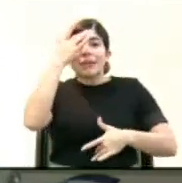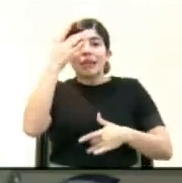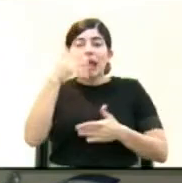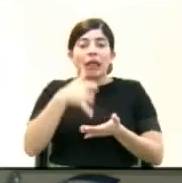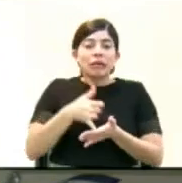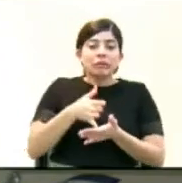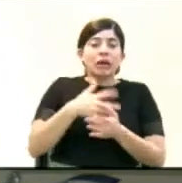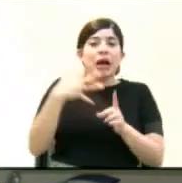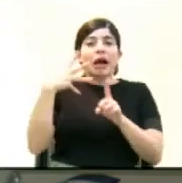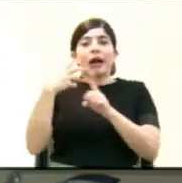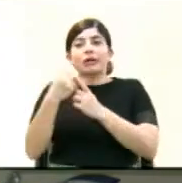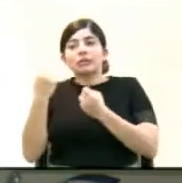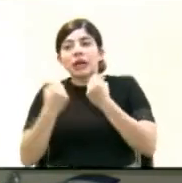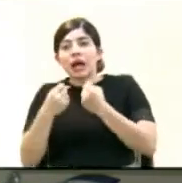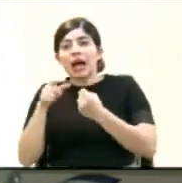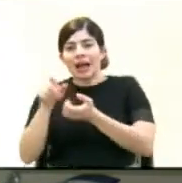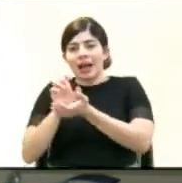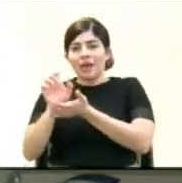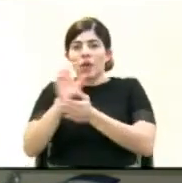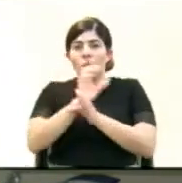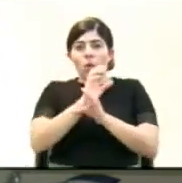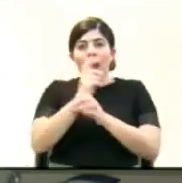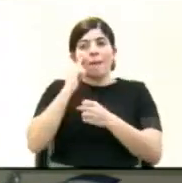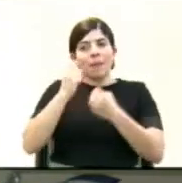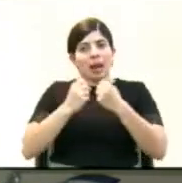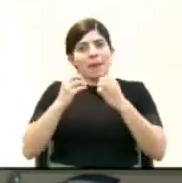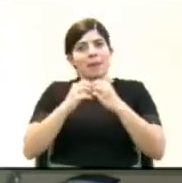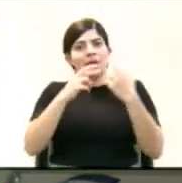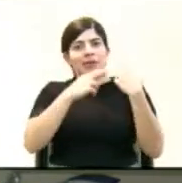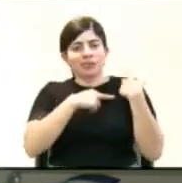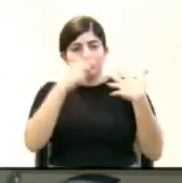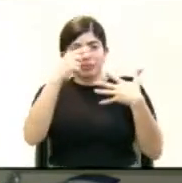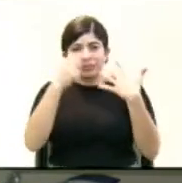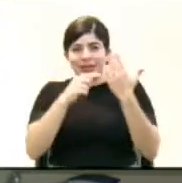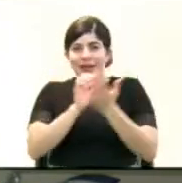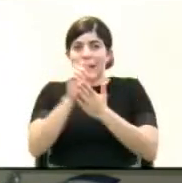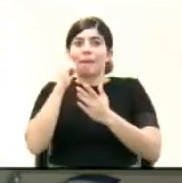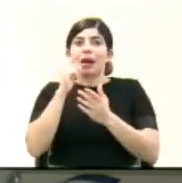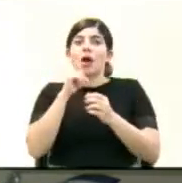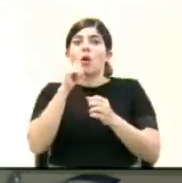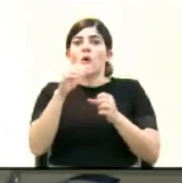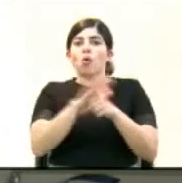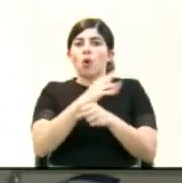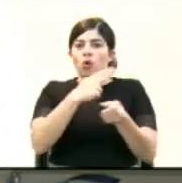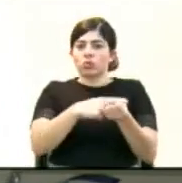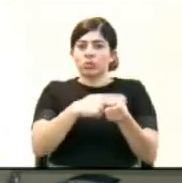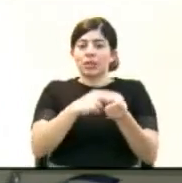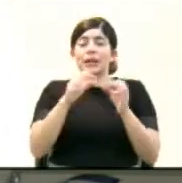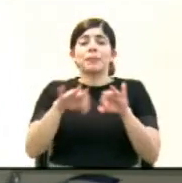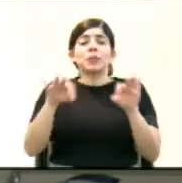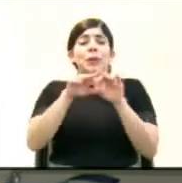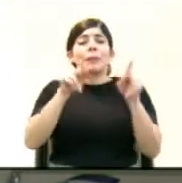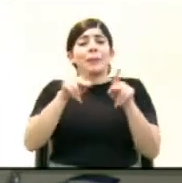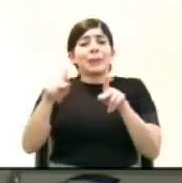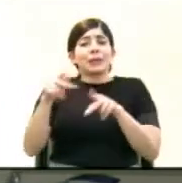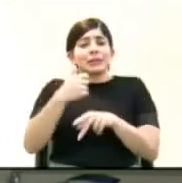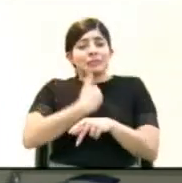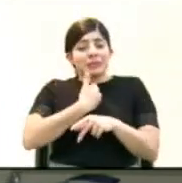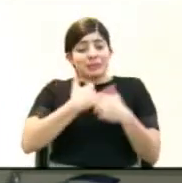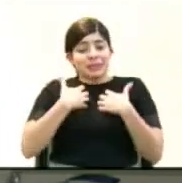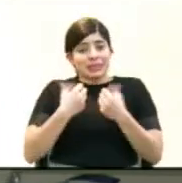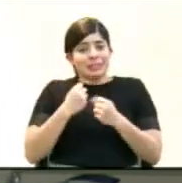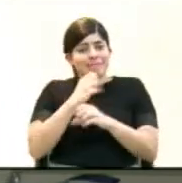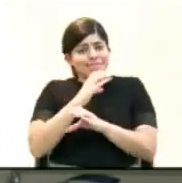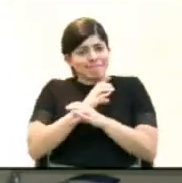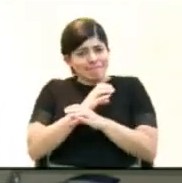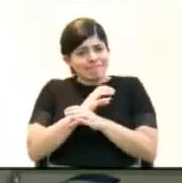descompensadas, accidentes de tránsito por conducción irresponsable, entre otros. Es muy importante que la población cuide su salud, no